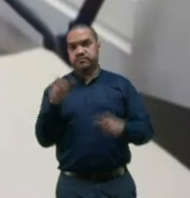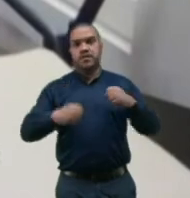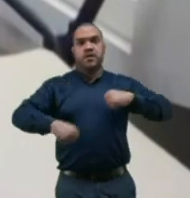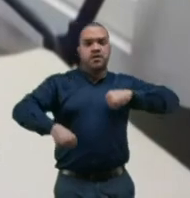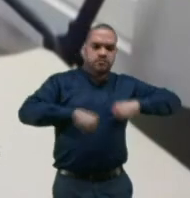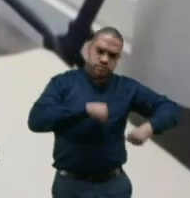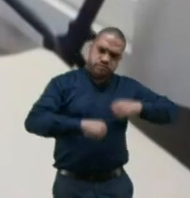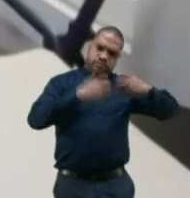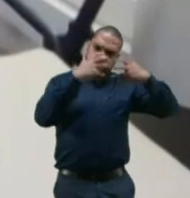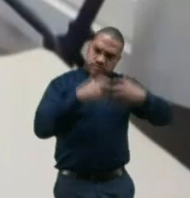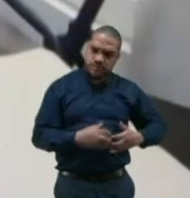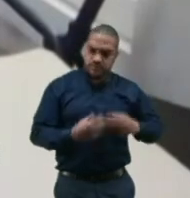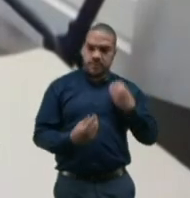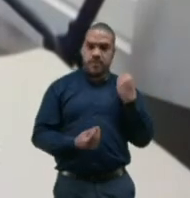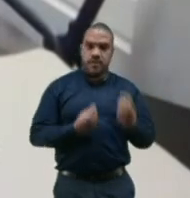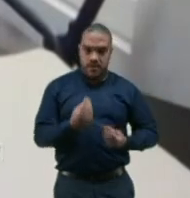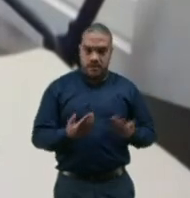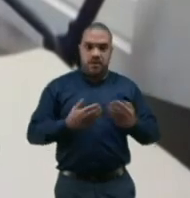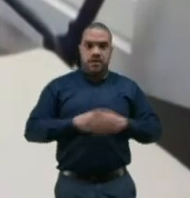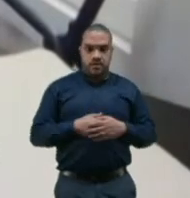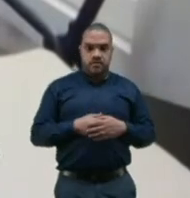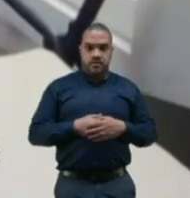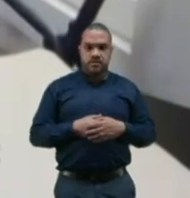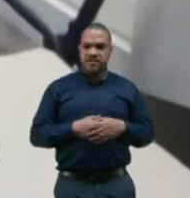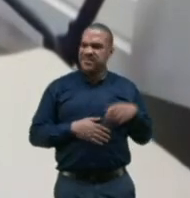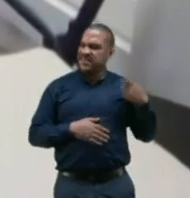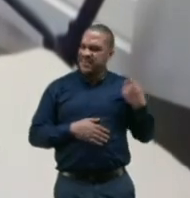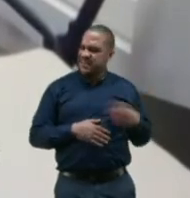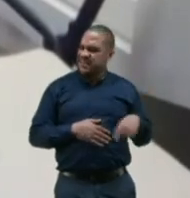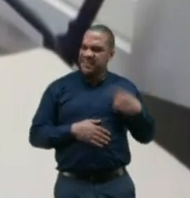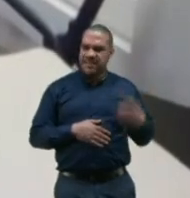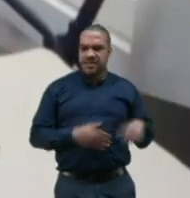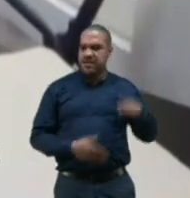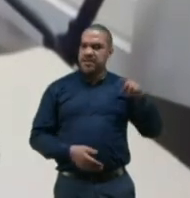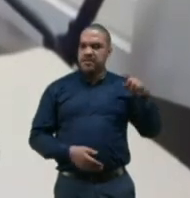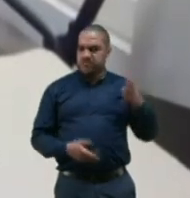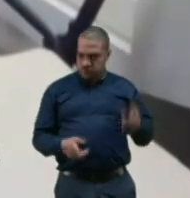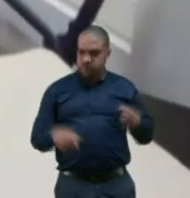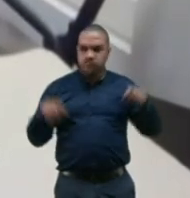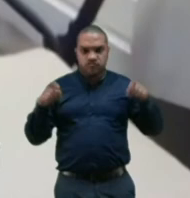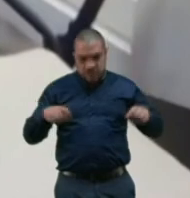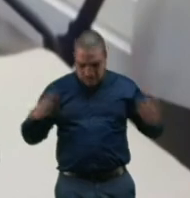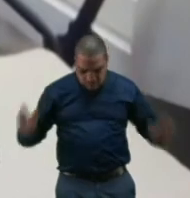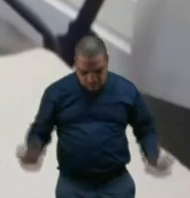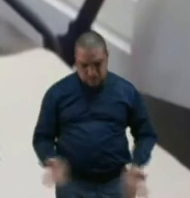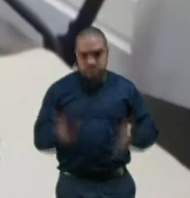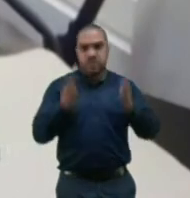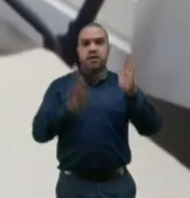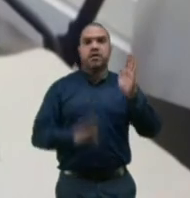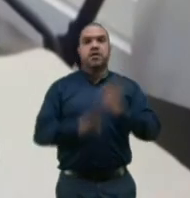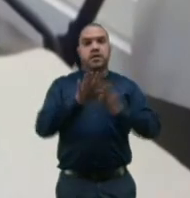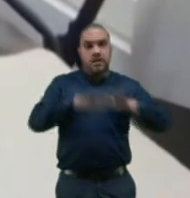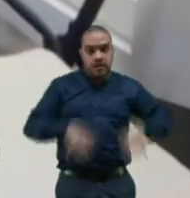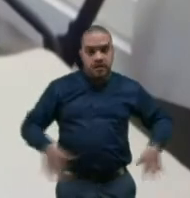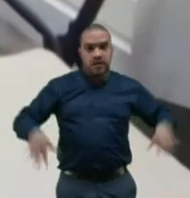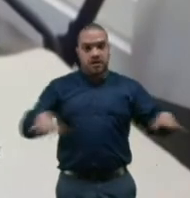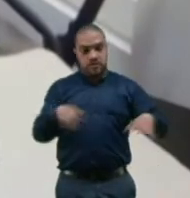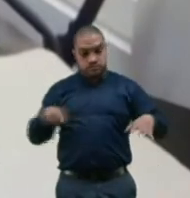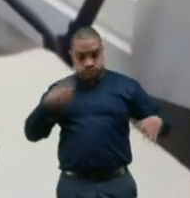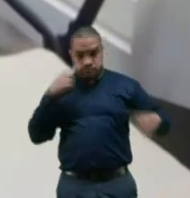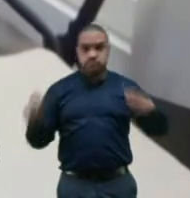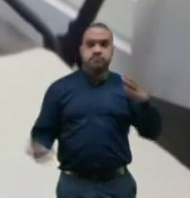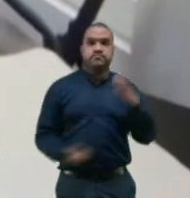emprendedores aspirantes, ¿qué se necesita para crecer un ecosistema que florezca?